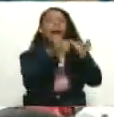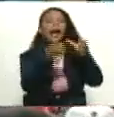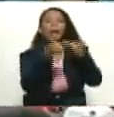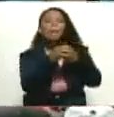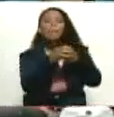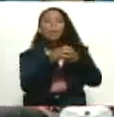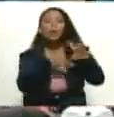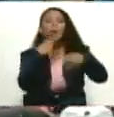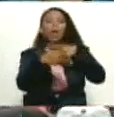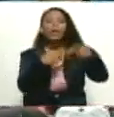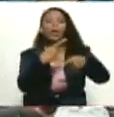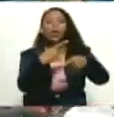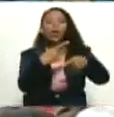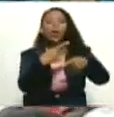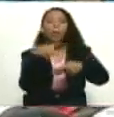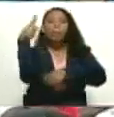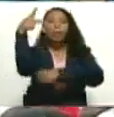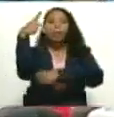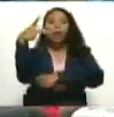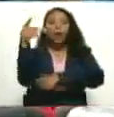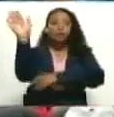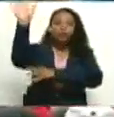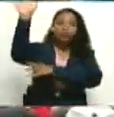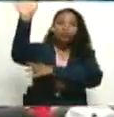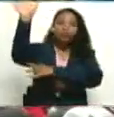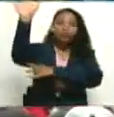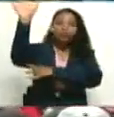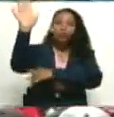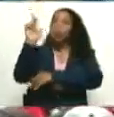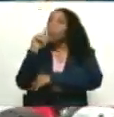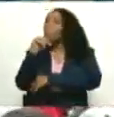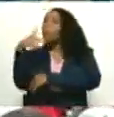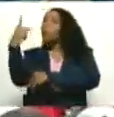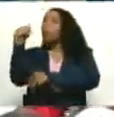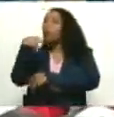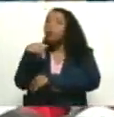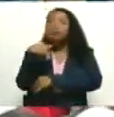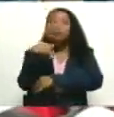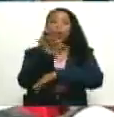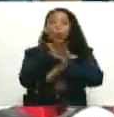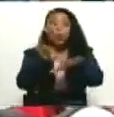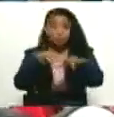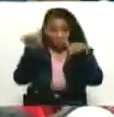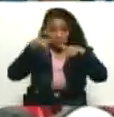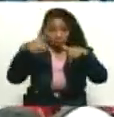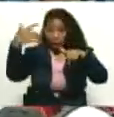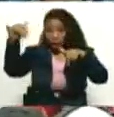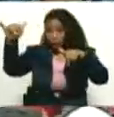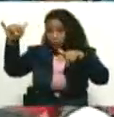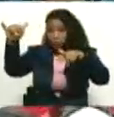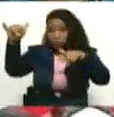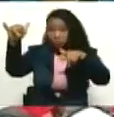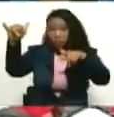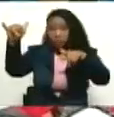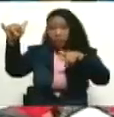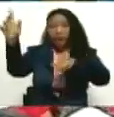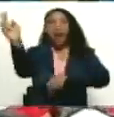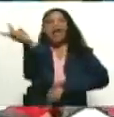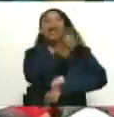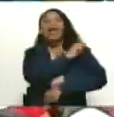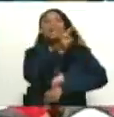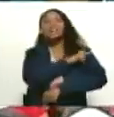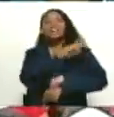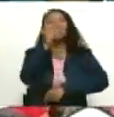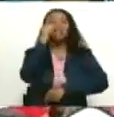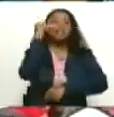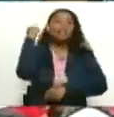políticos parroquiales? No hay parroquia aquí. Municipales están aquí. Los jefes y jefas